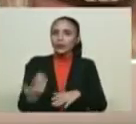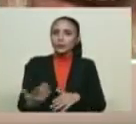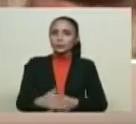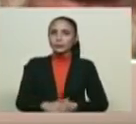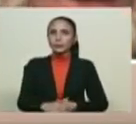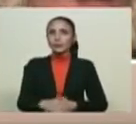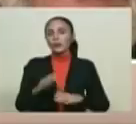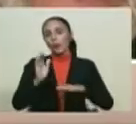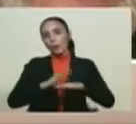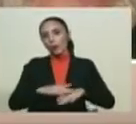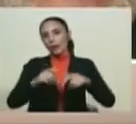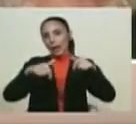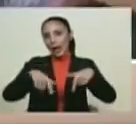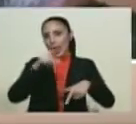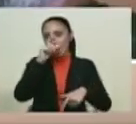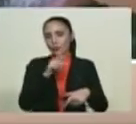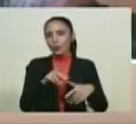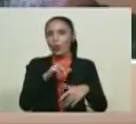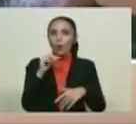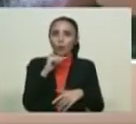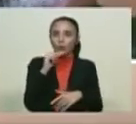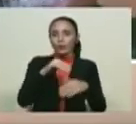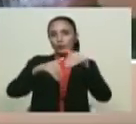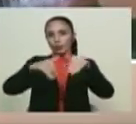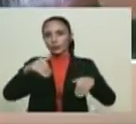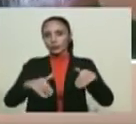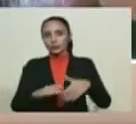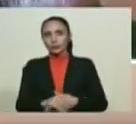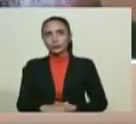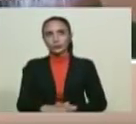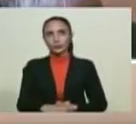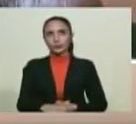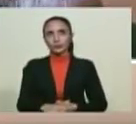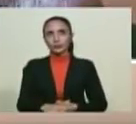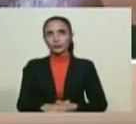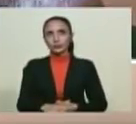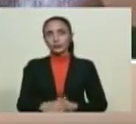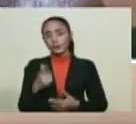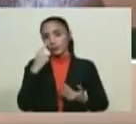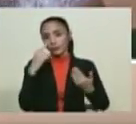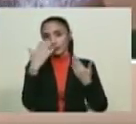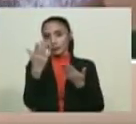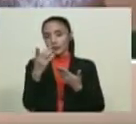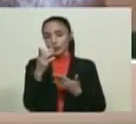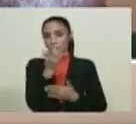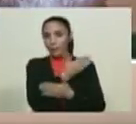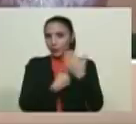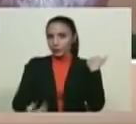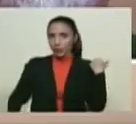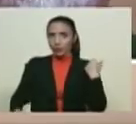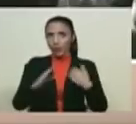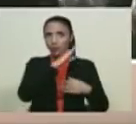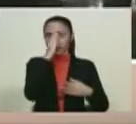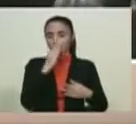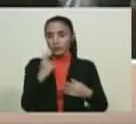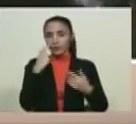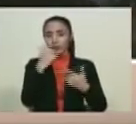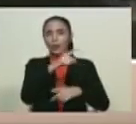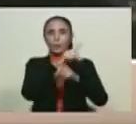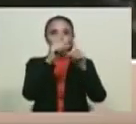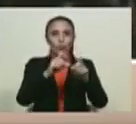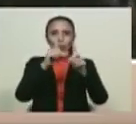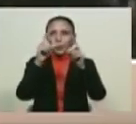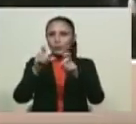octubre de este año hay elecciones presidenciales y Lula da Silva, de todas, todas, gana